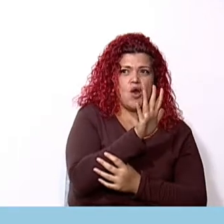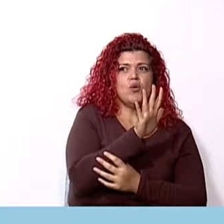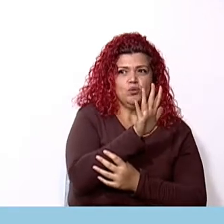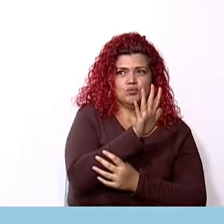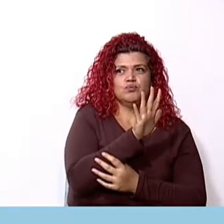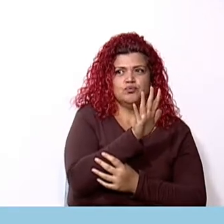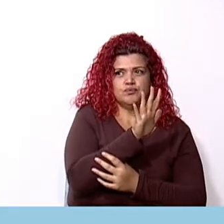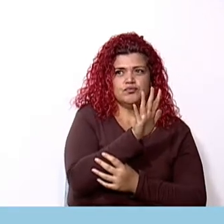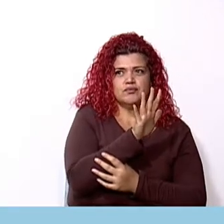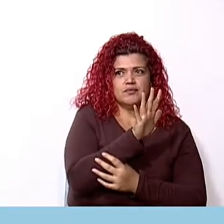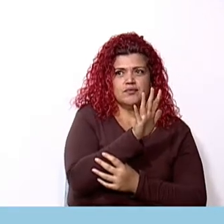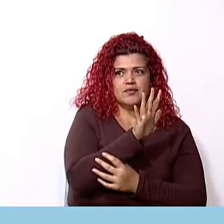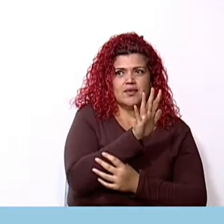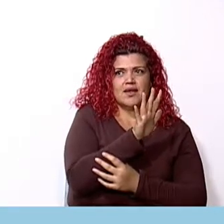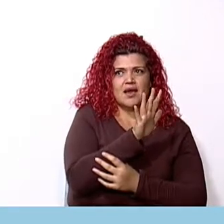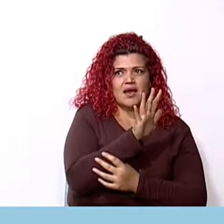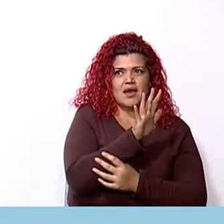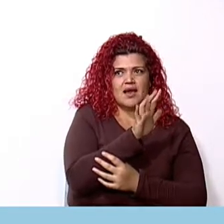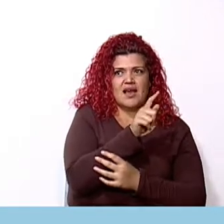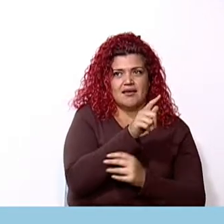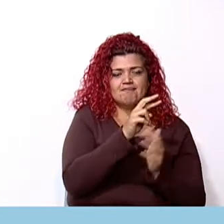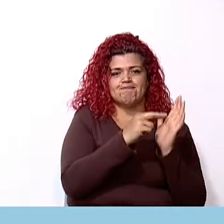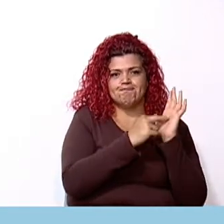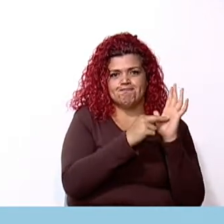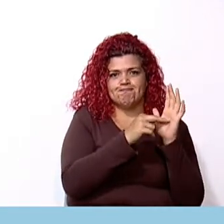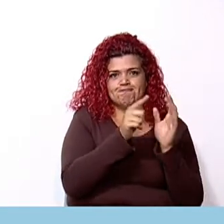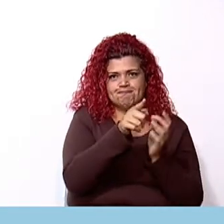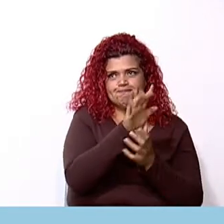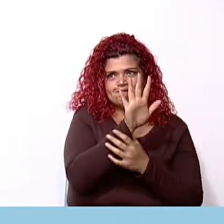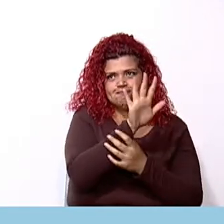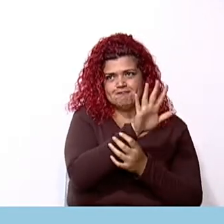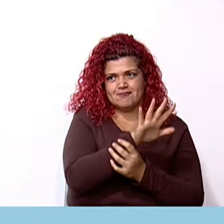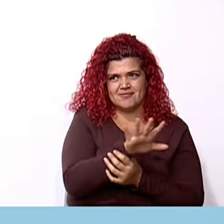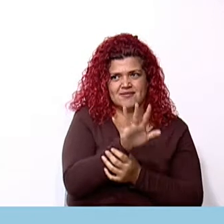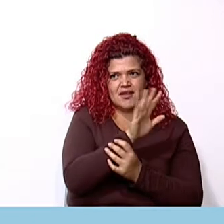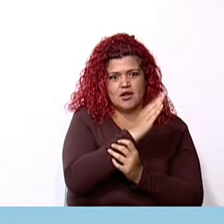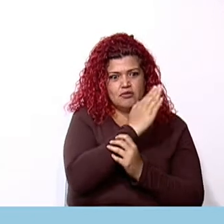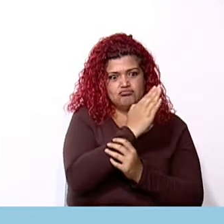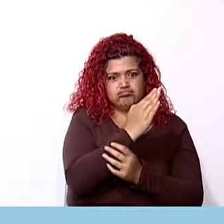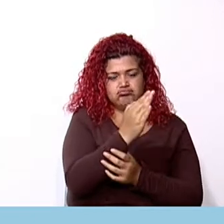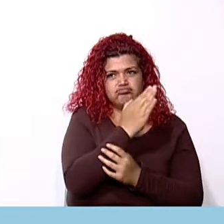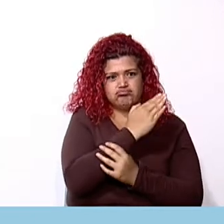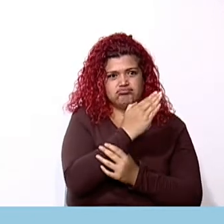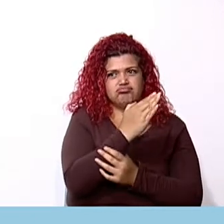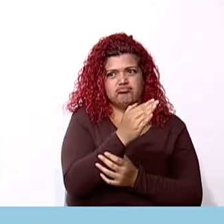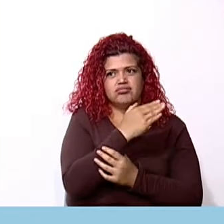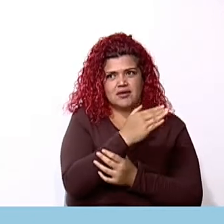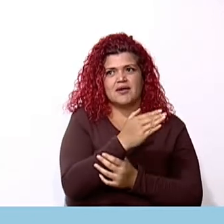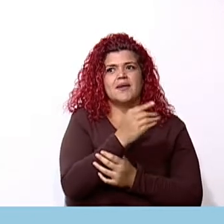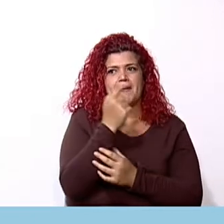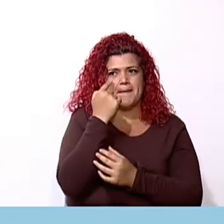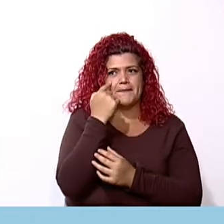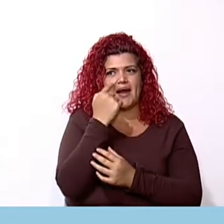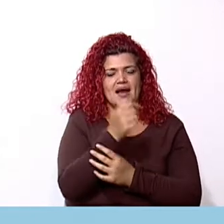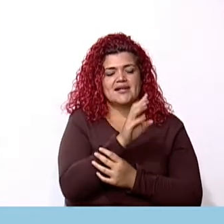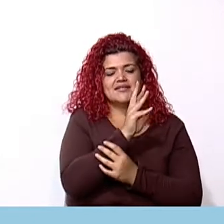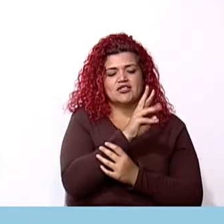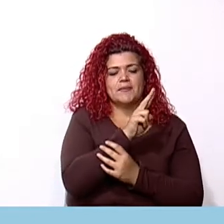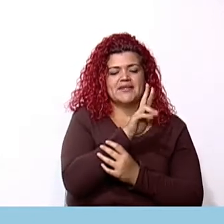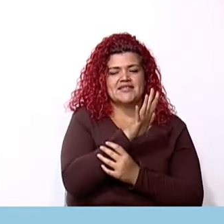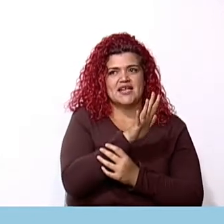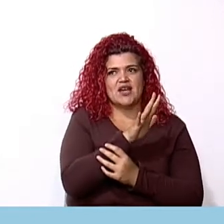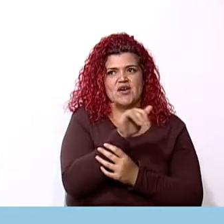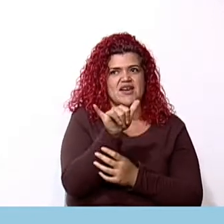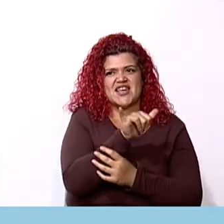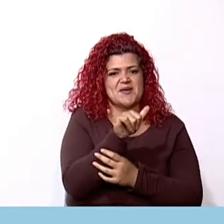625. Esta es la representación gráfica del número que vamos a repartir